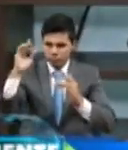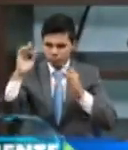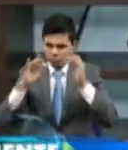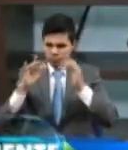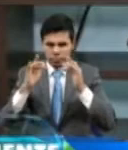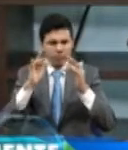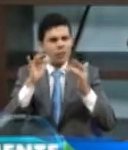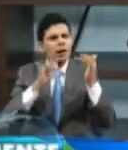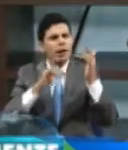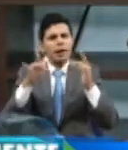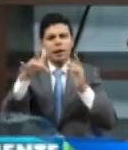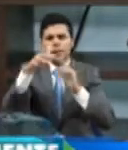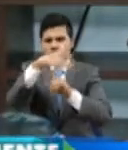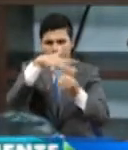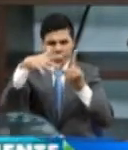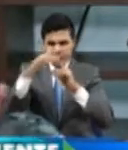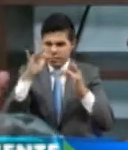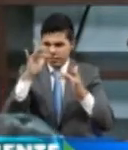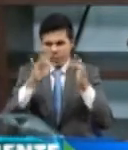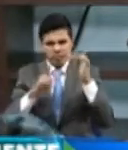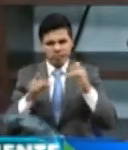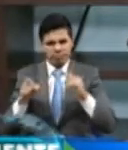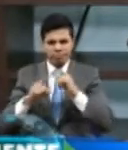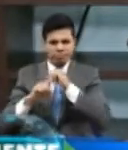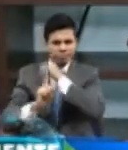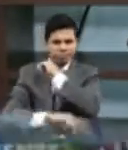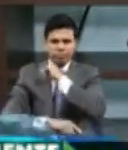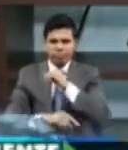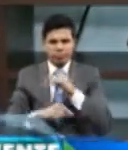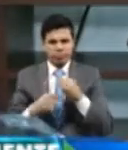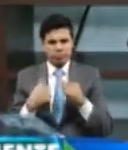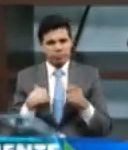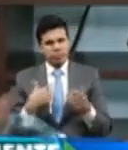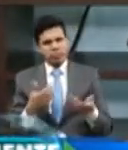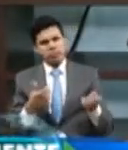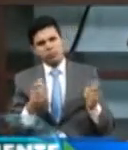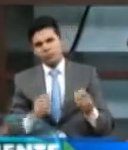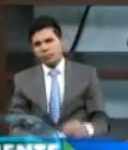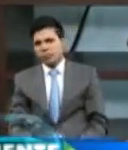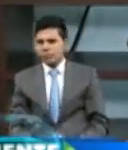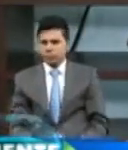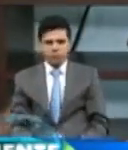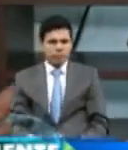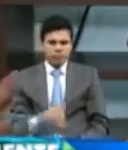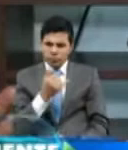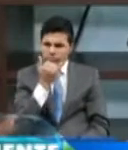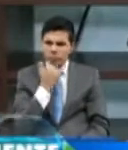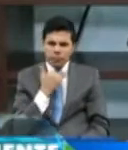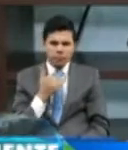sociedad, usted, entonces, yo dije, no, tremendo.